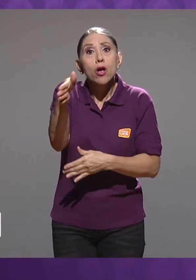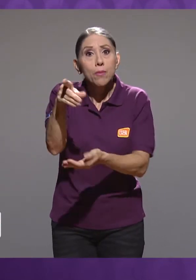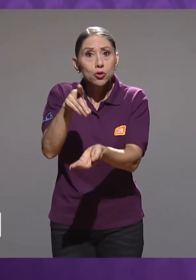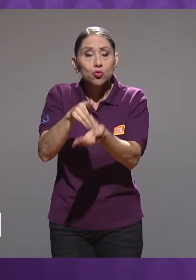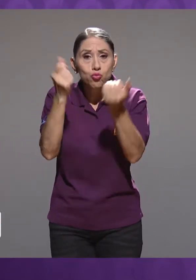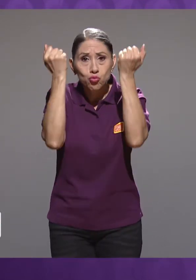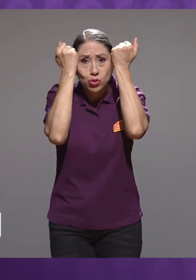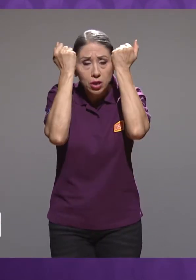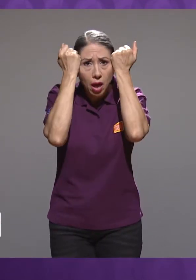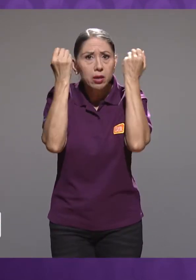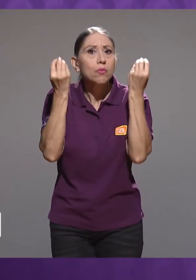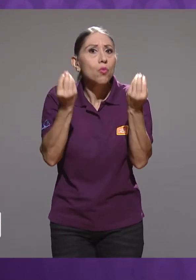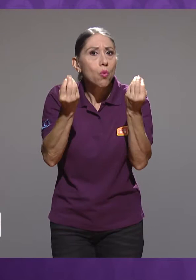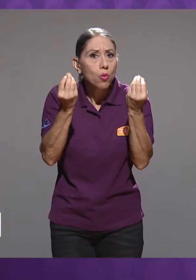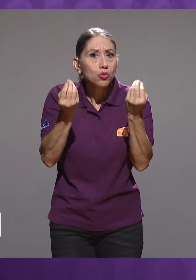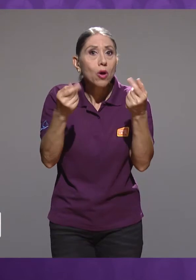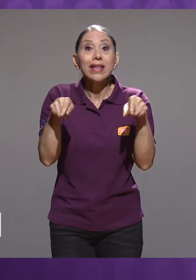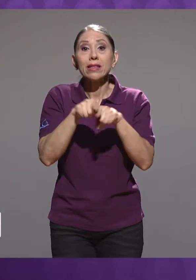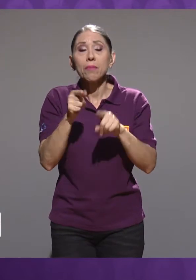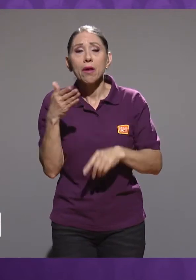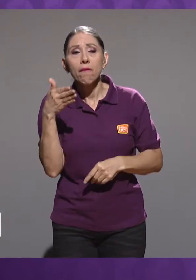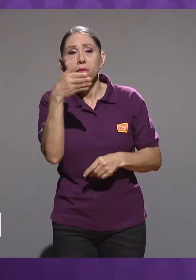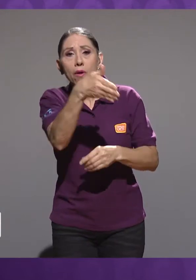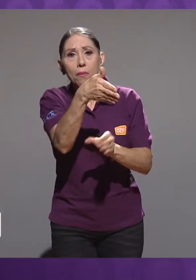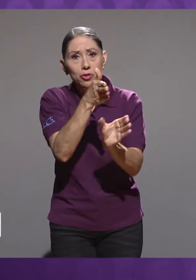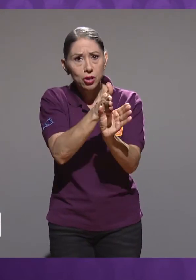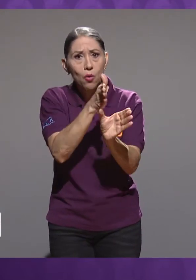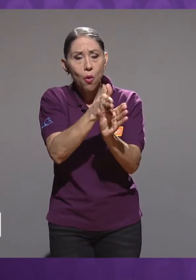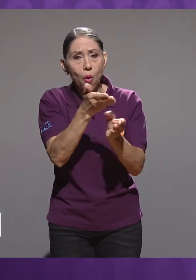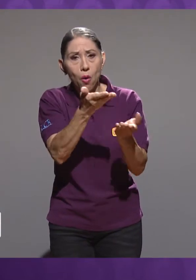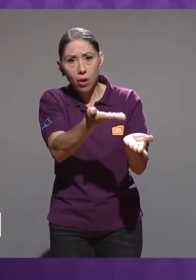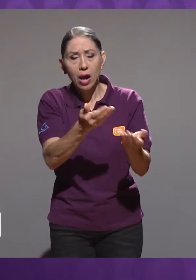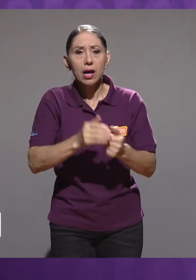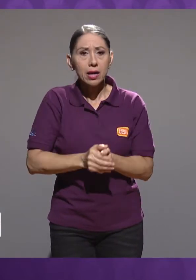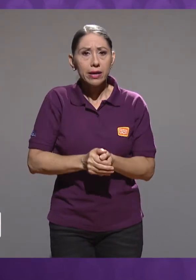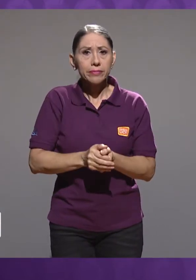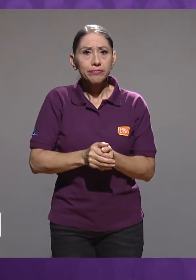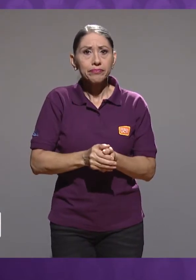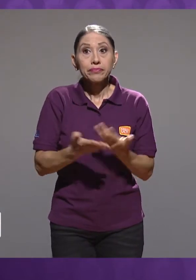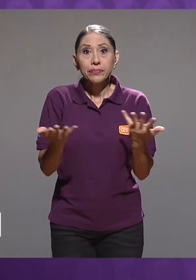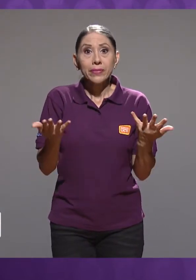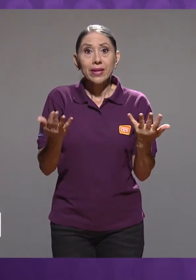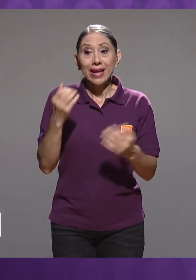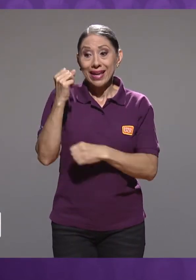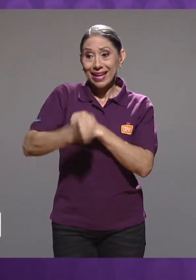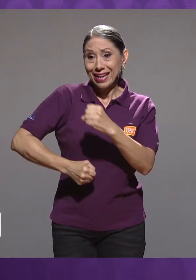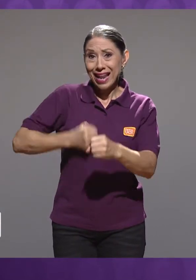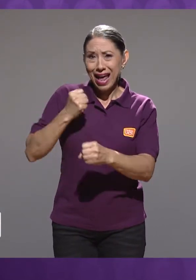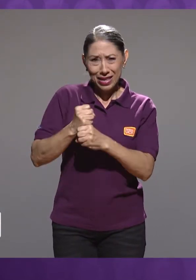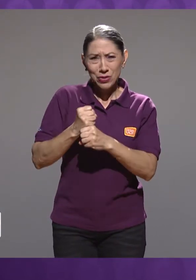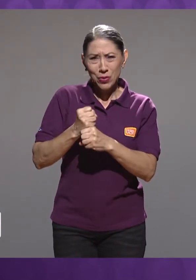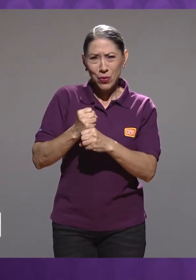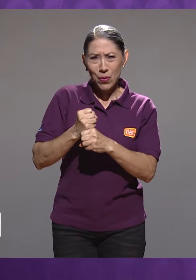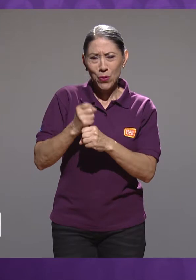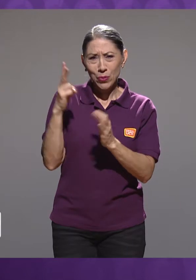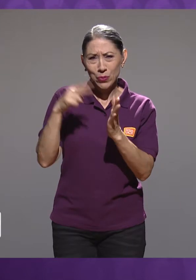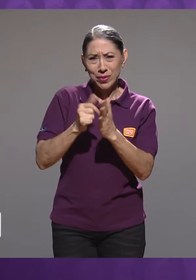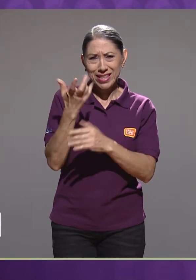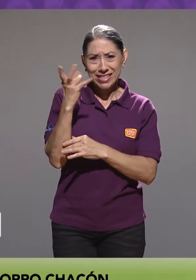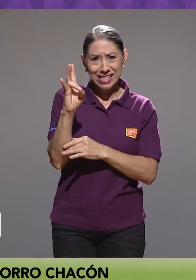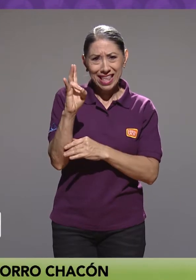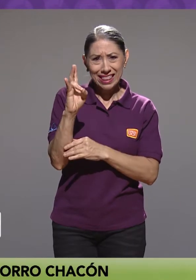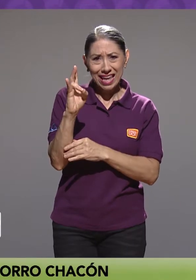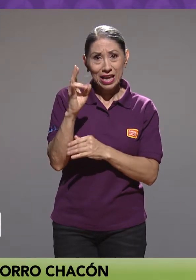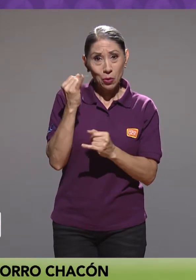psiquiatra y fuimos muchas veces a la psicóloga. Y al final del año 17, al finalizar el